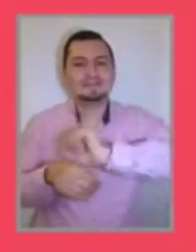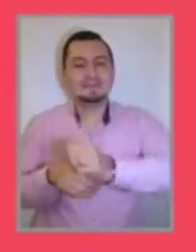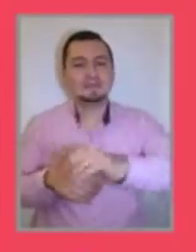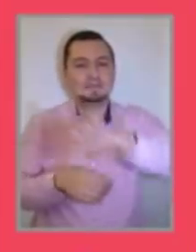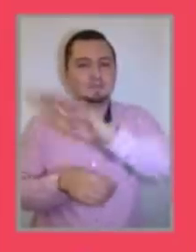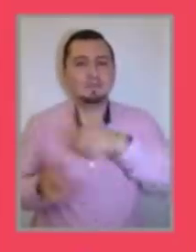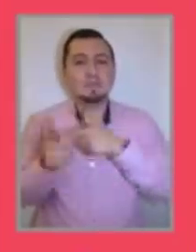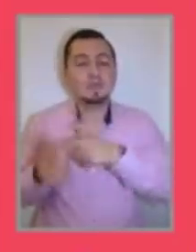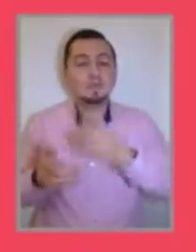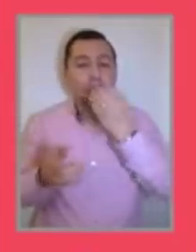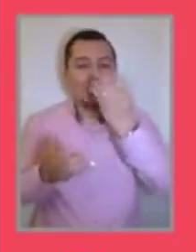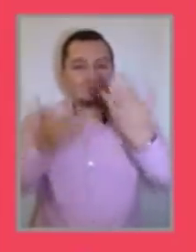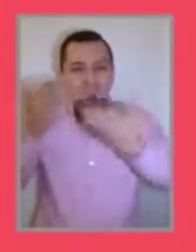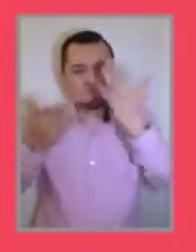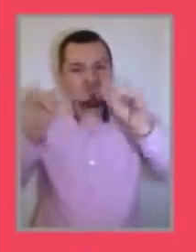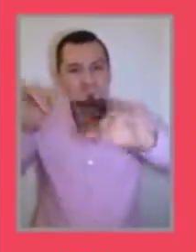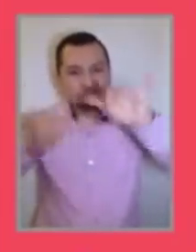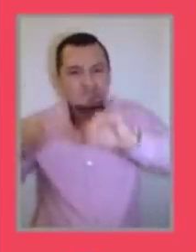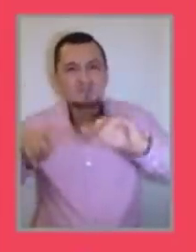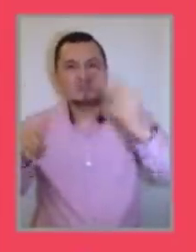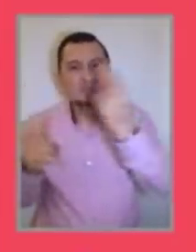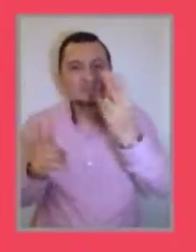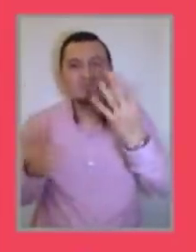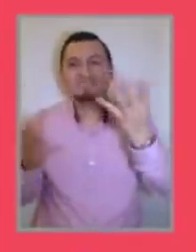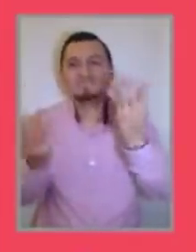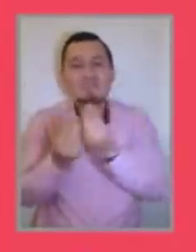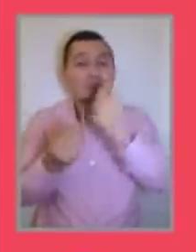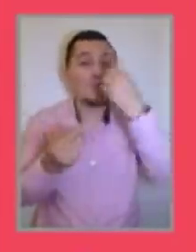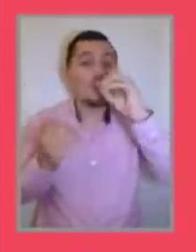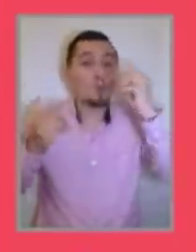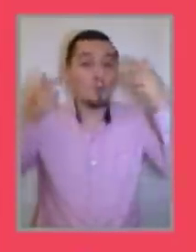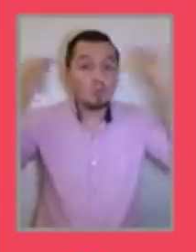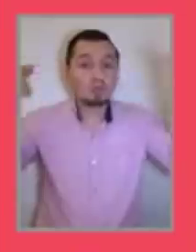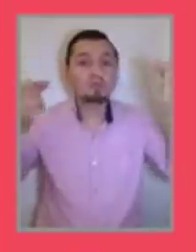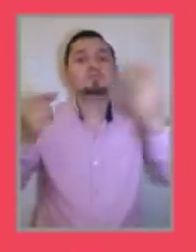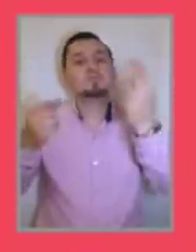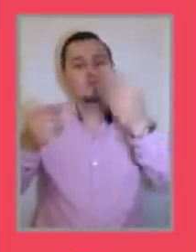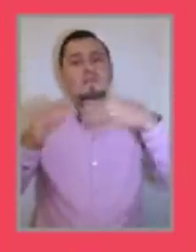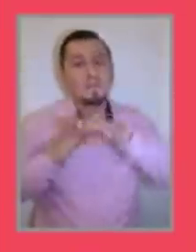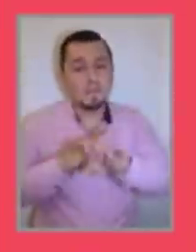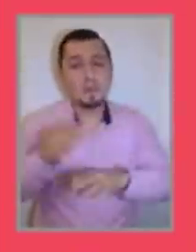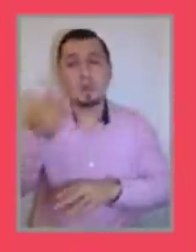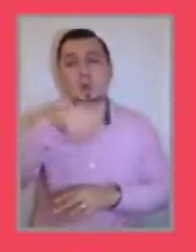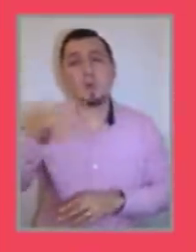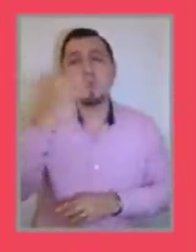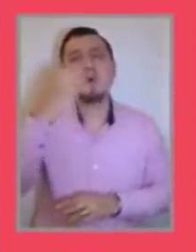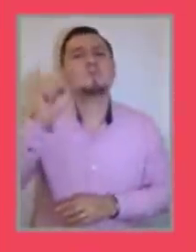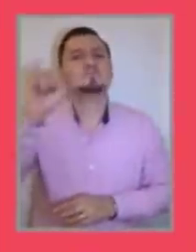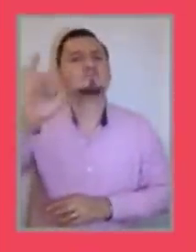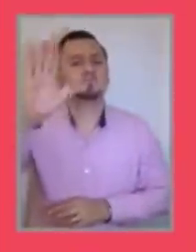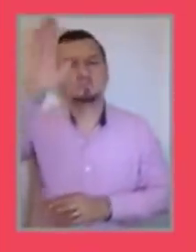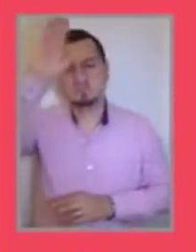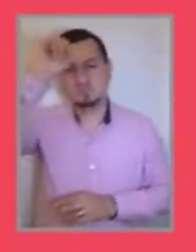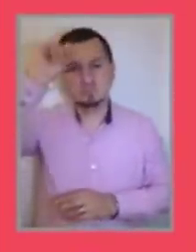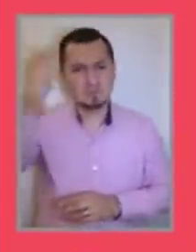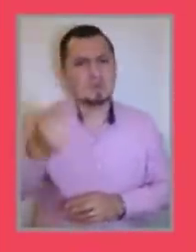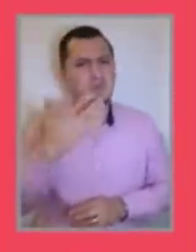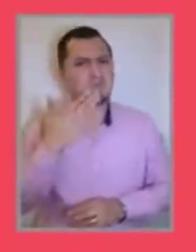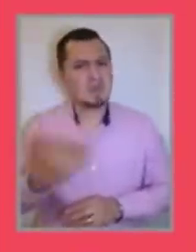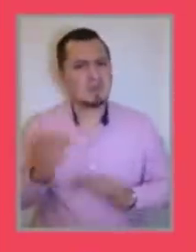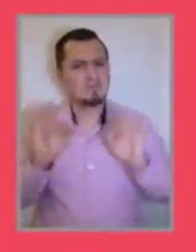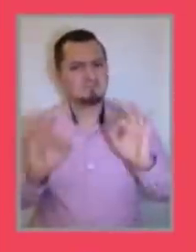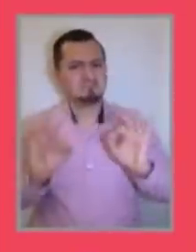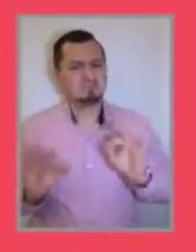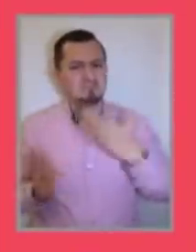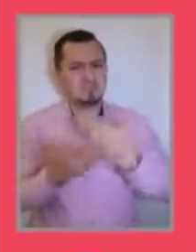laboratorios y para actividades próximas de graduación. Otras universidades también optaron por la misma opción de decir, está bien, esto está